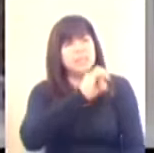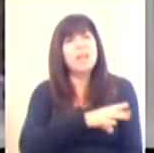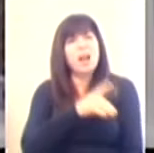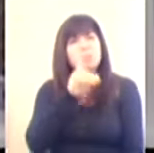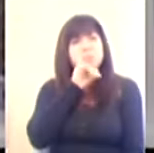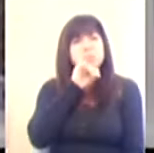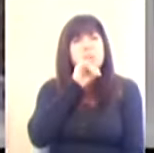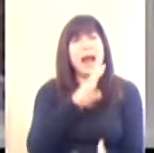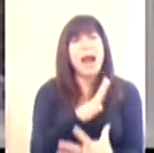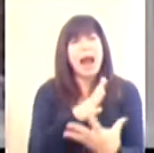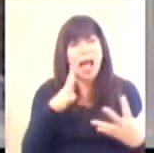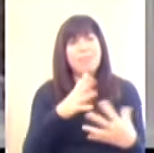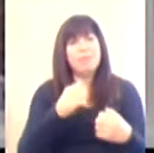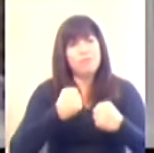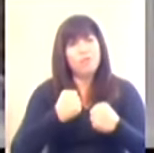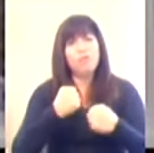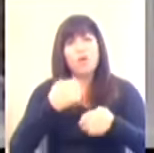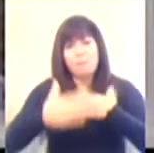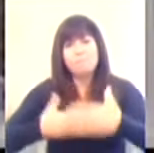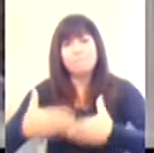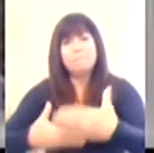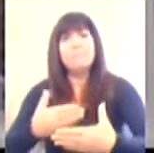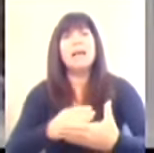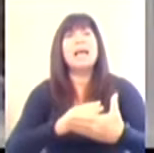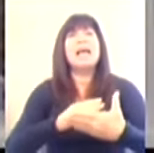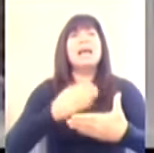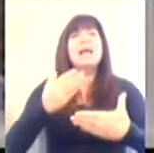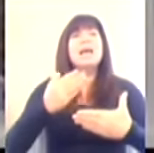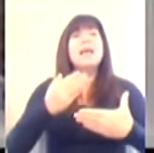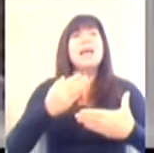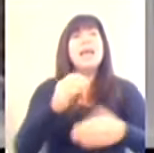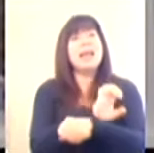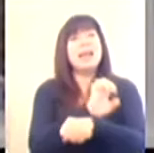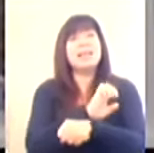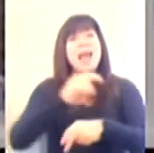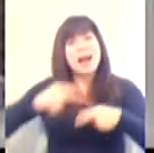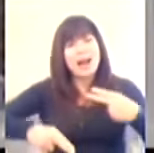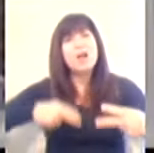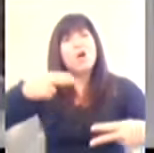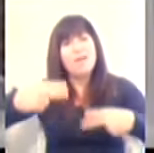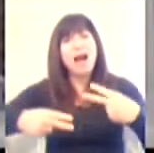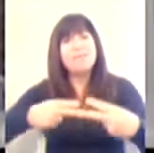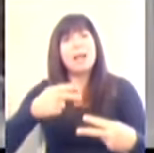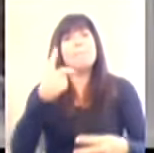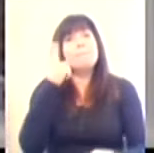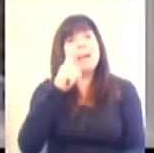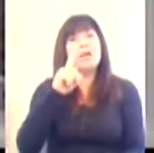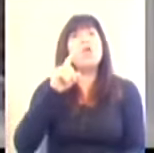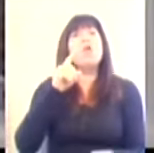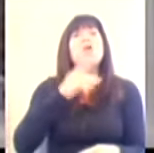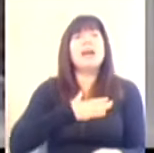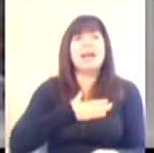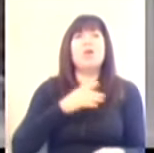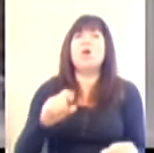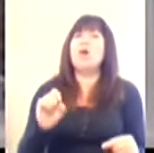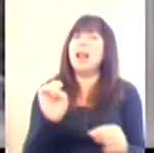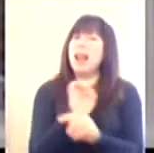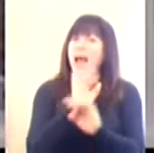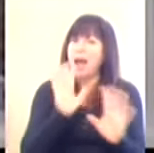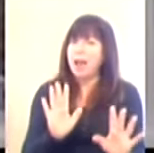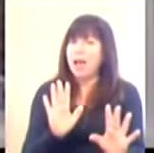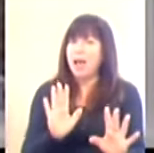grandes potenciales para la generación de energías renovables. Sin embargo, quiero ser clara, nuestras ventajas competitivas no